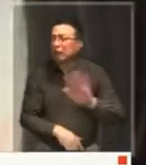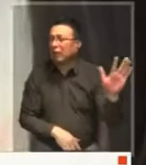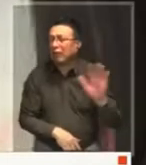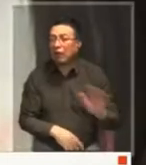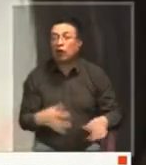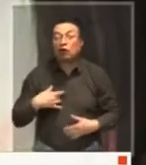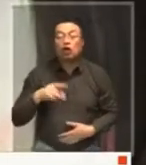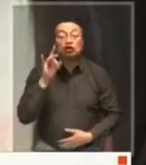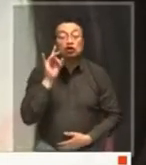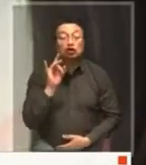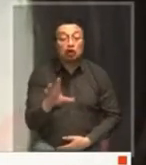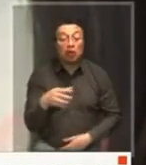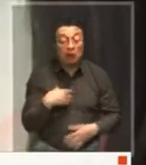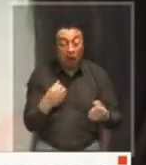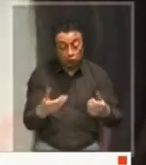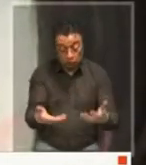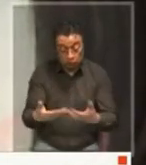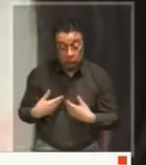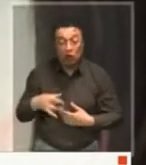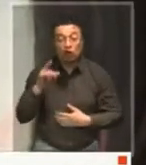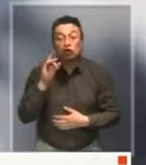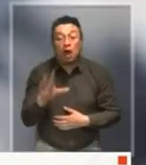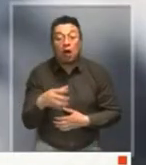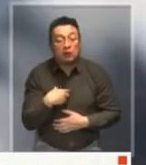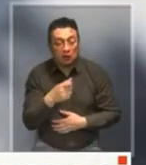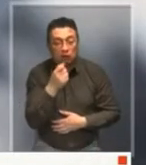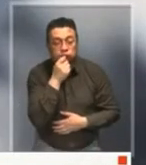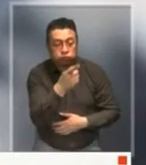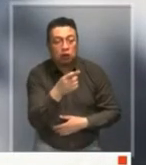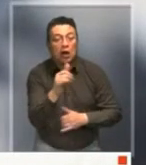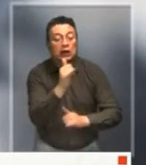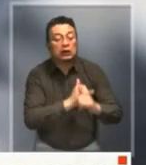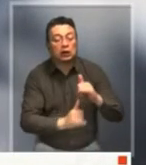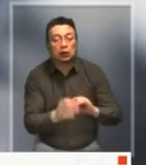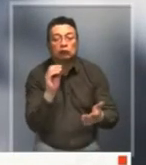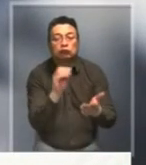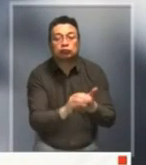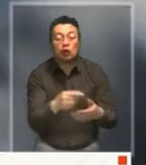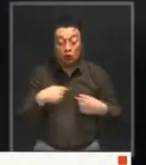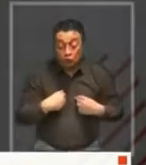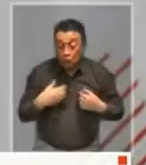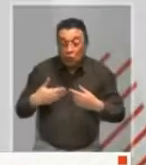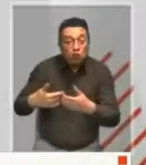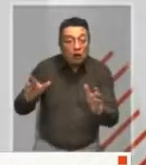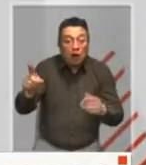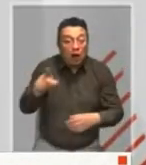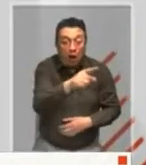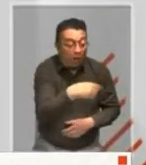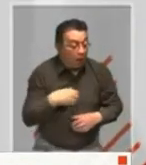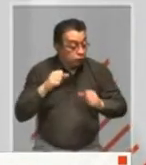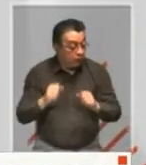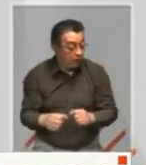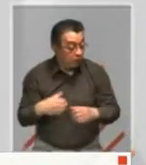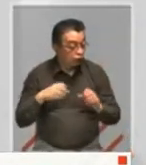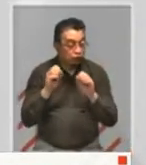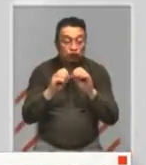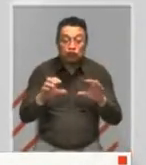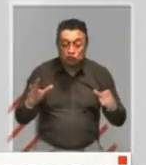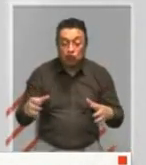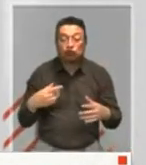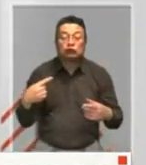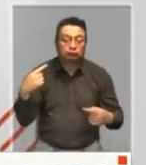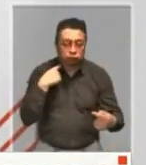podía hacer, el caballero que me entregó el auto me dijo que podía hacer mi descargo por la página. Me pasó a mí, podía haberle pasado a cualquiera. Han sido varios los accidentes